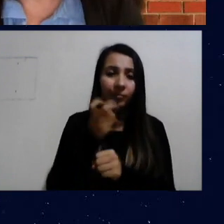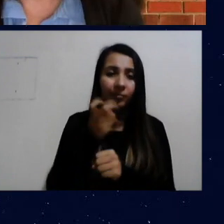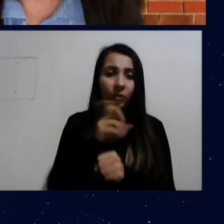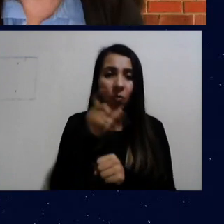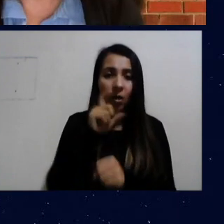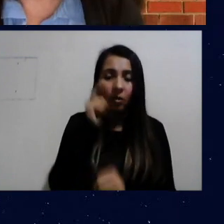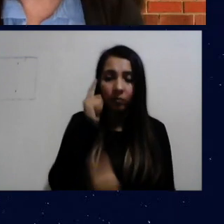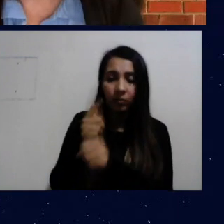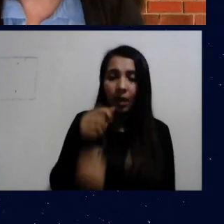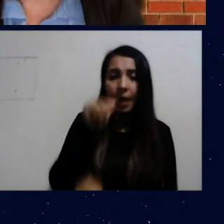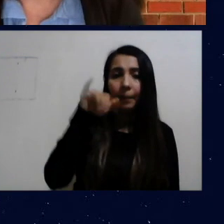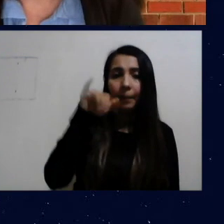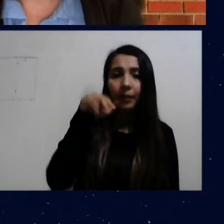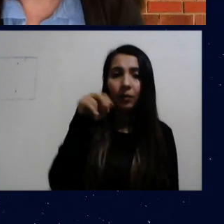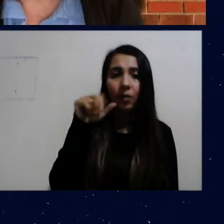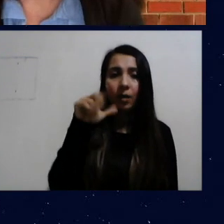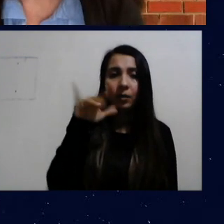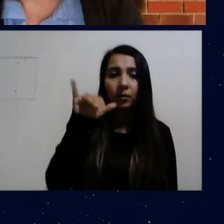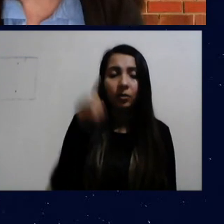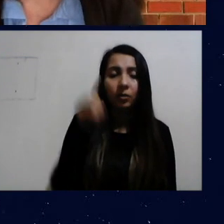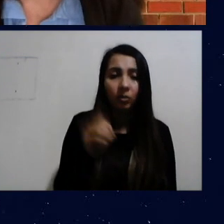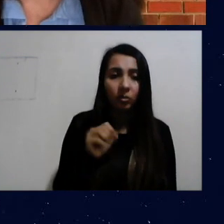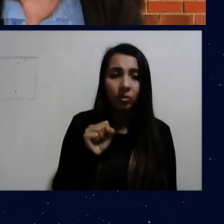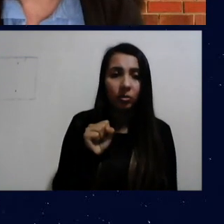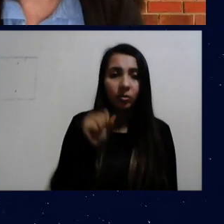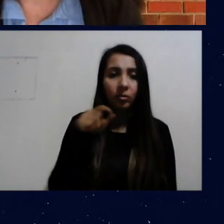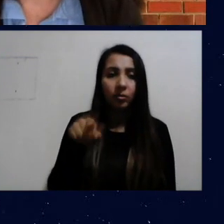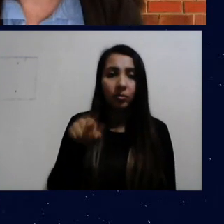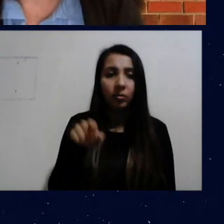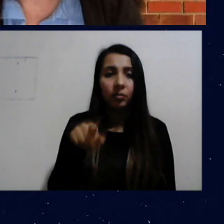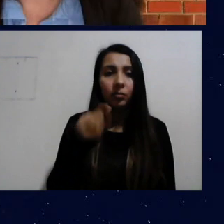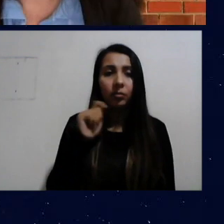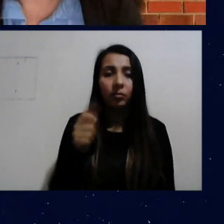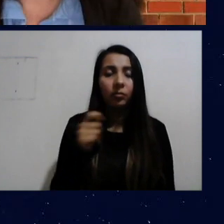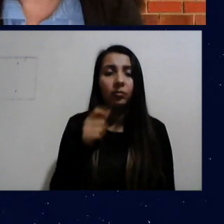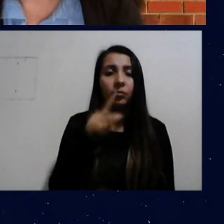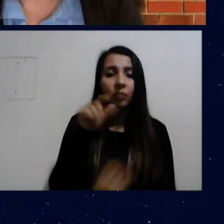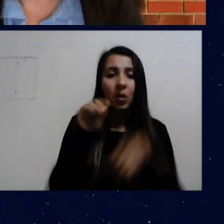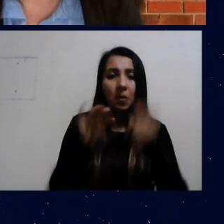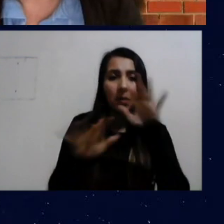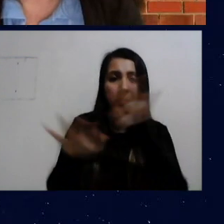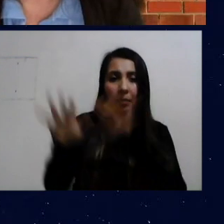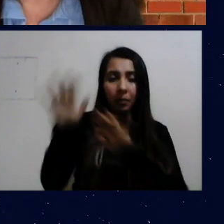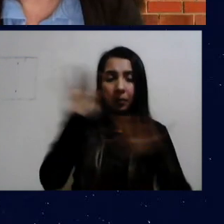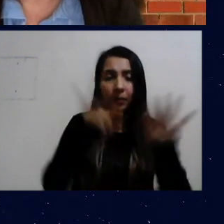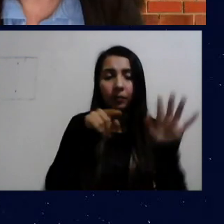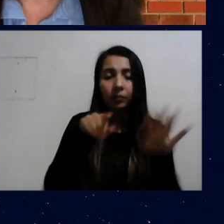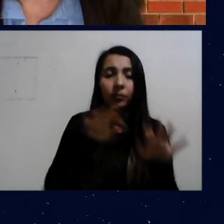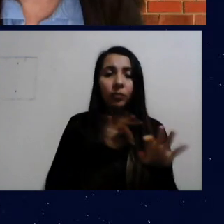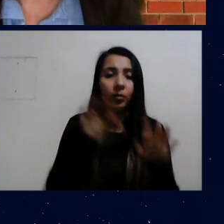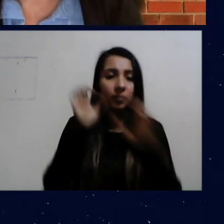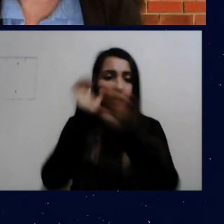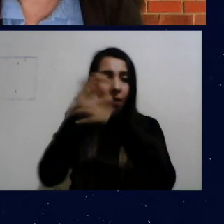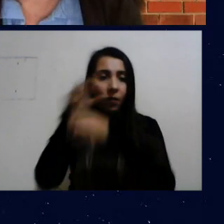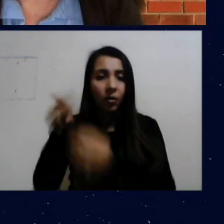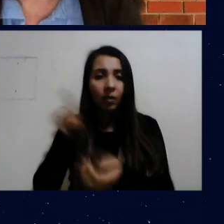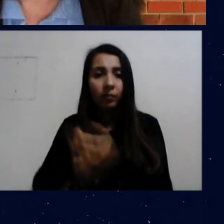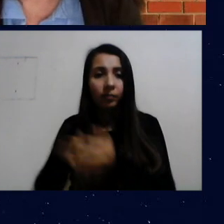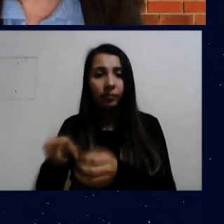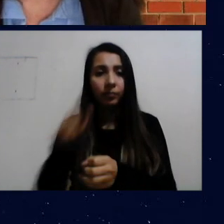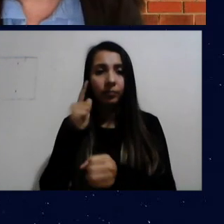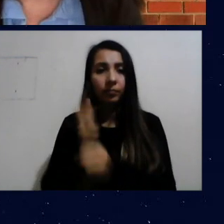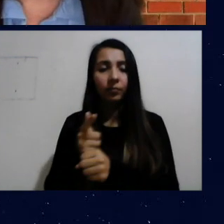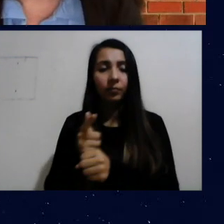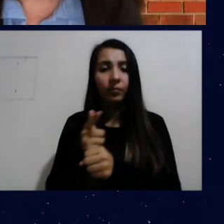polarimetría ultravioleta. Todos los laboratorios, ¿no?, tienen el detector con polarimetría ultravioleta. Y sin embargo, los astrónomos no lo hemos